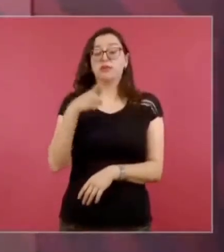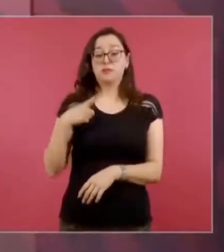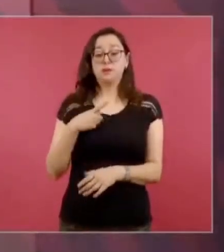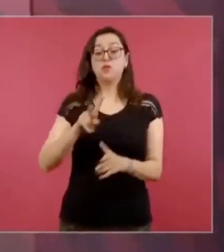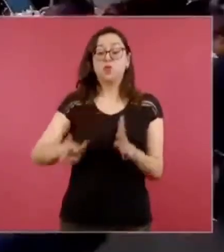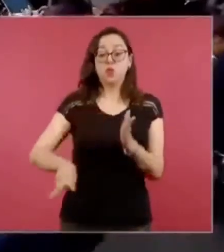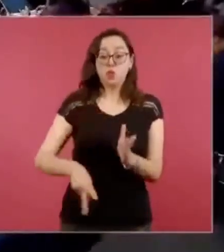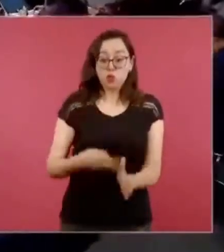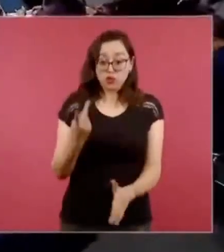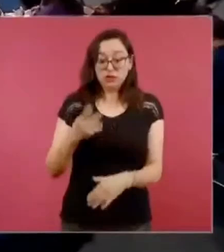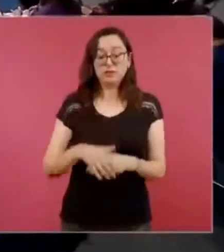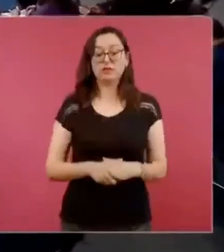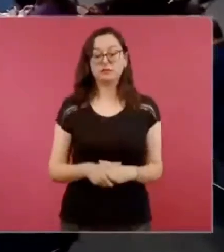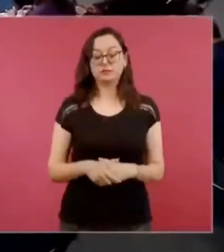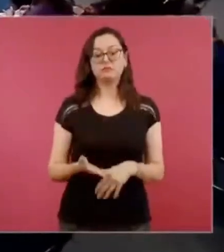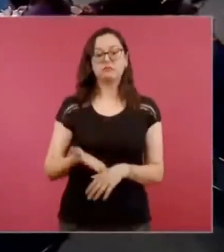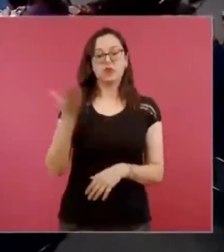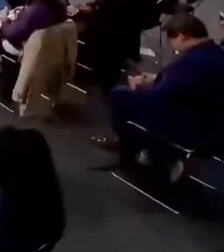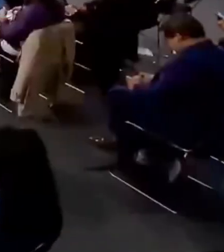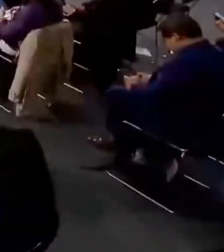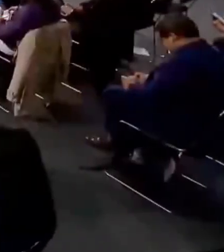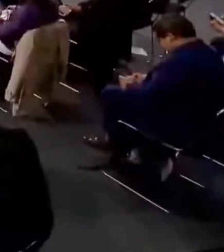un partido le ayudó al otro,